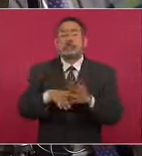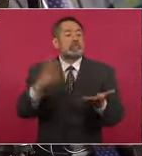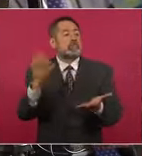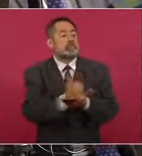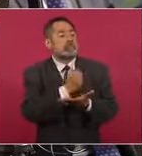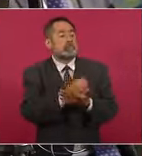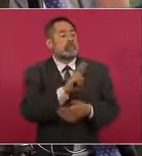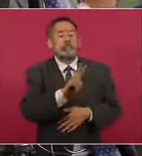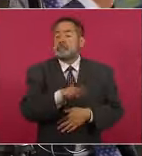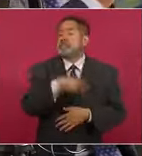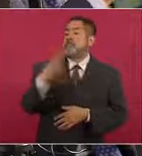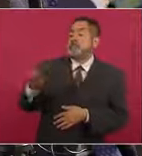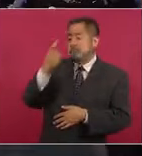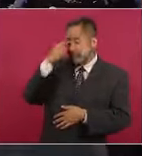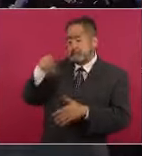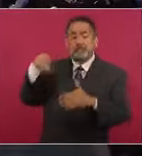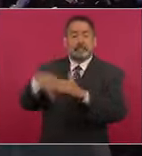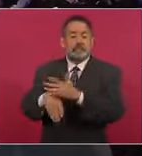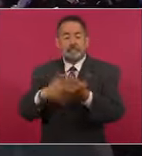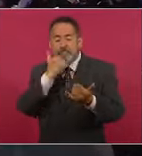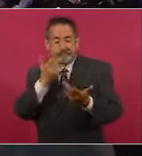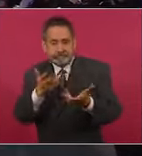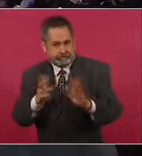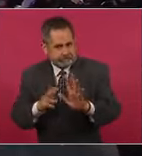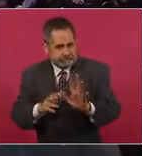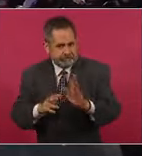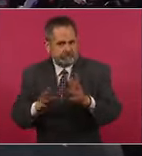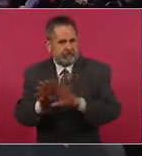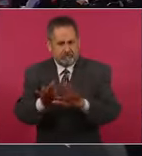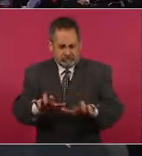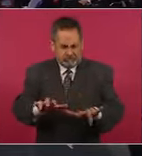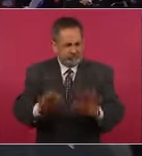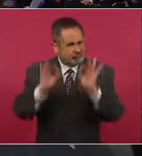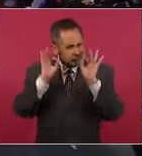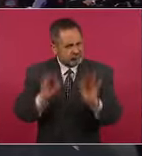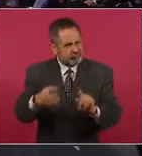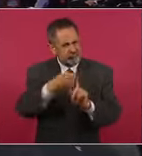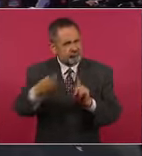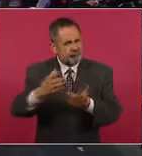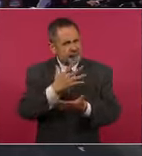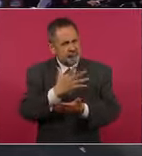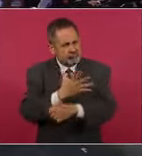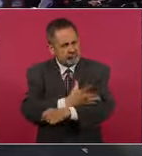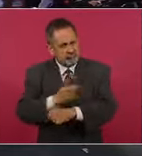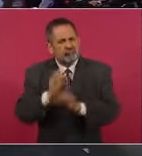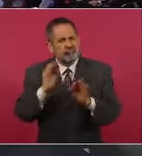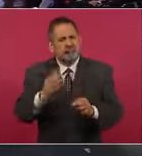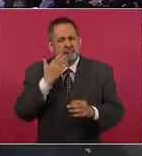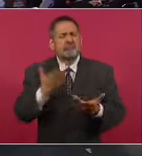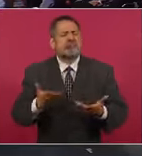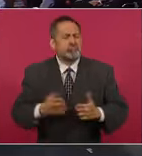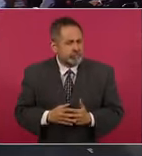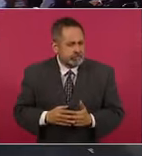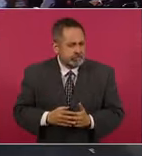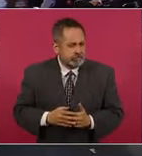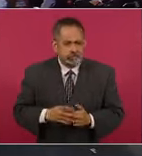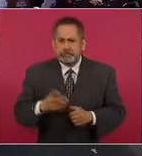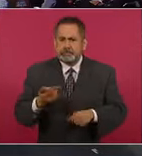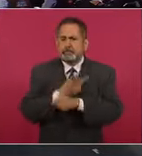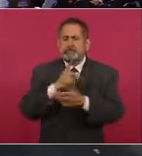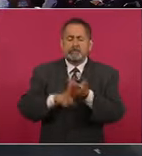haber ganado. Quisiera saber cómo van a resolver este tema y también qué pasa con aquellas comunidades en donde